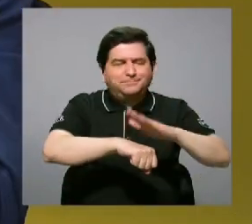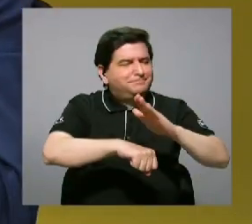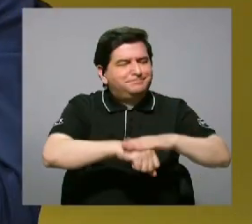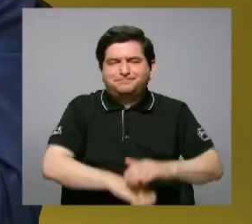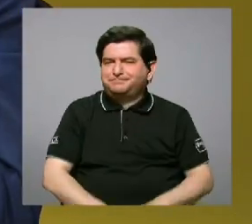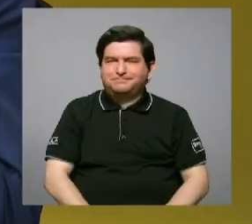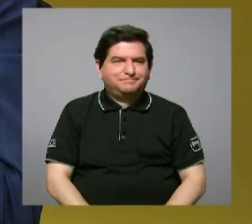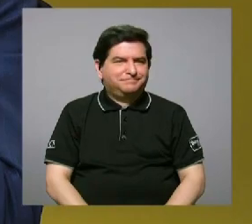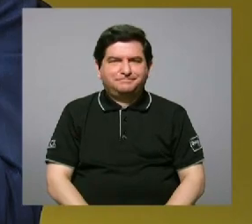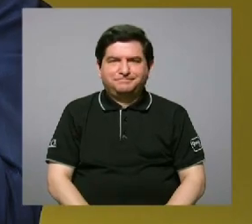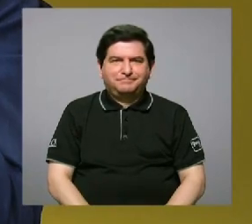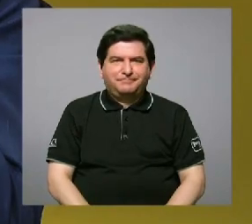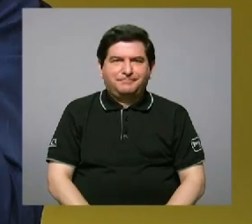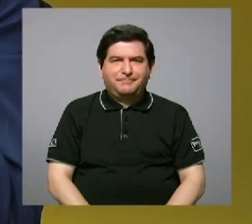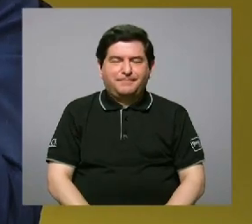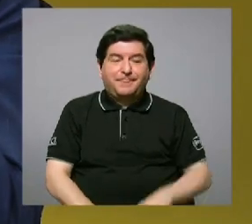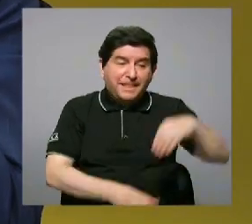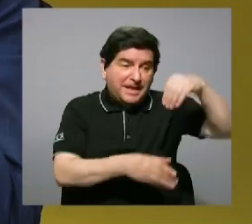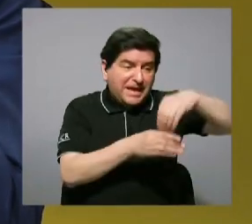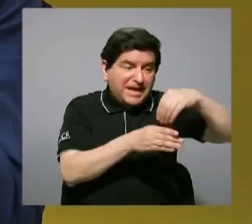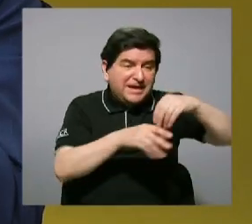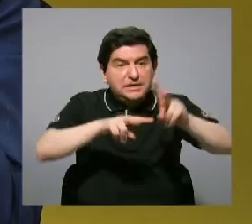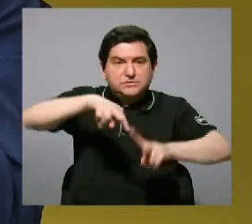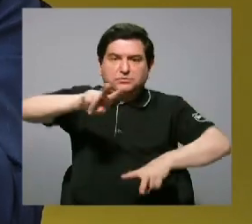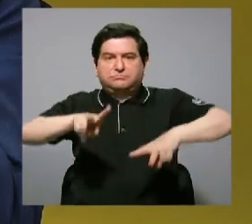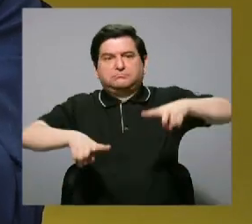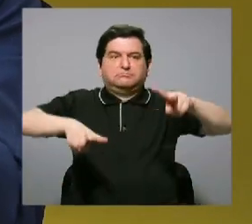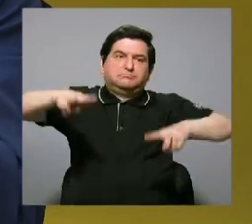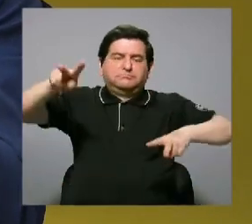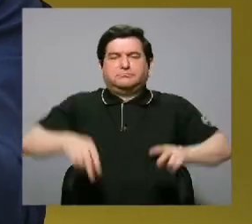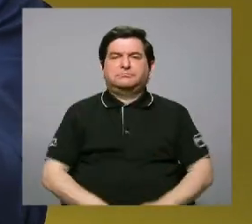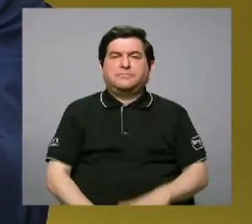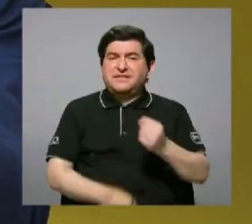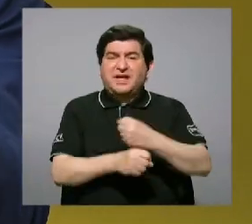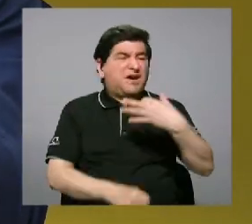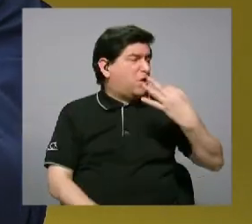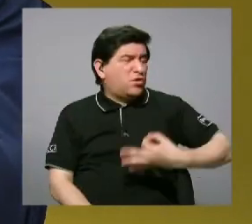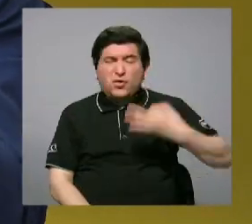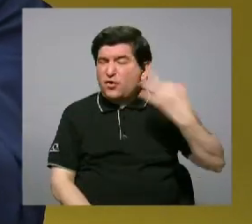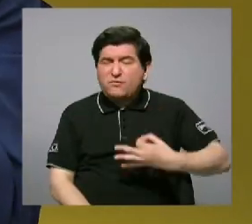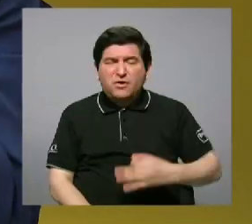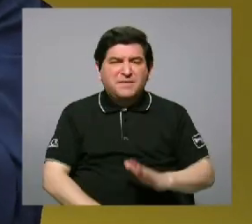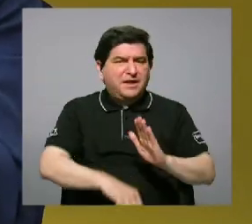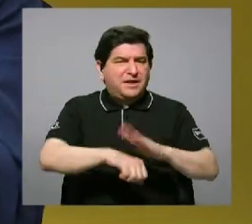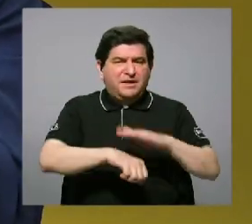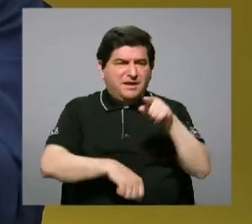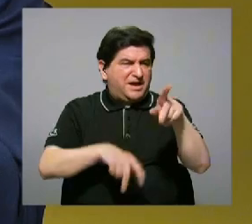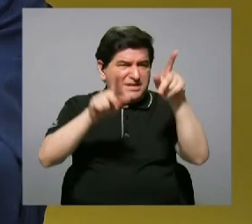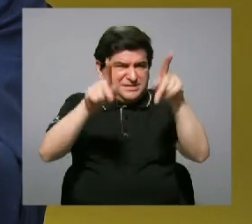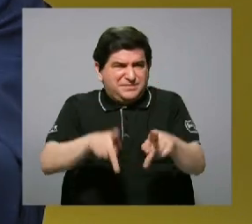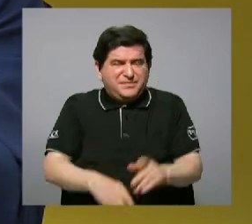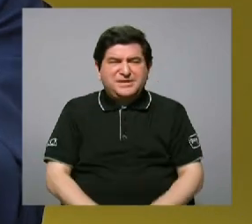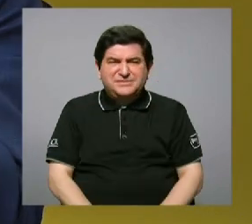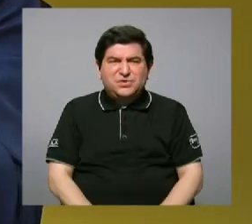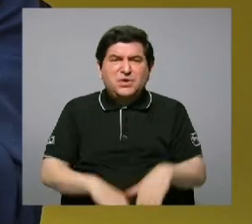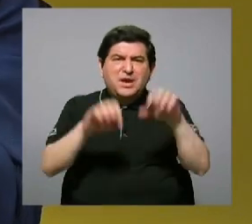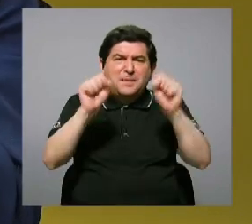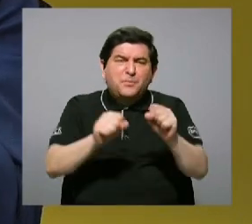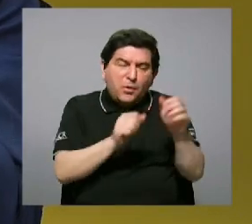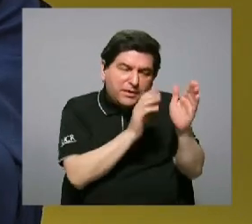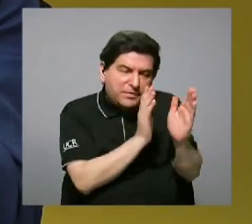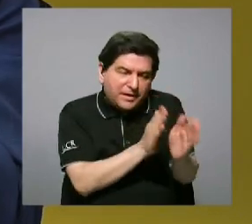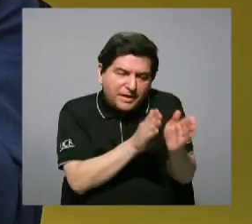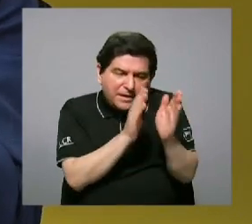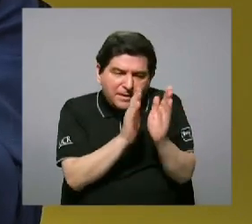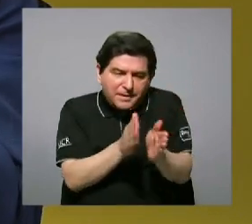su condición de ingreso muy inestable, porque están en la informalidad, no permite que la programación de